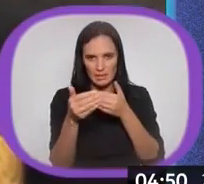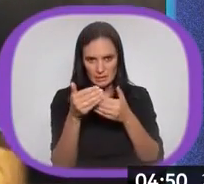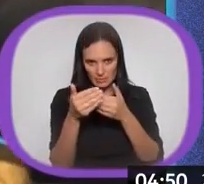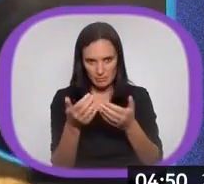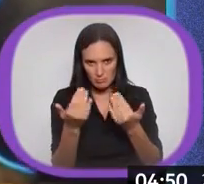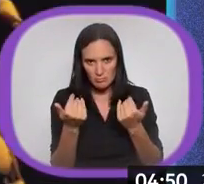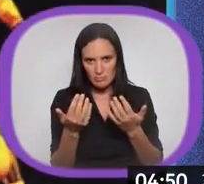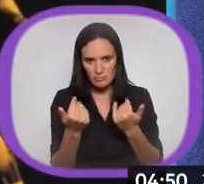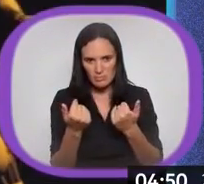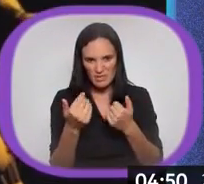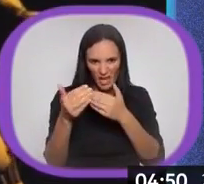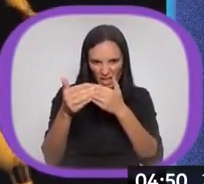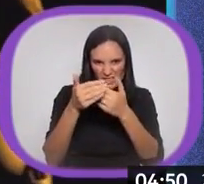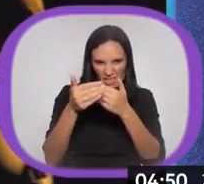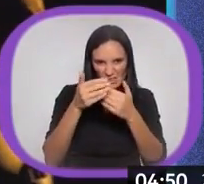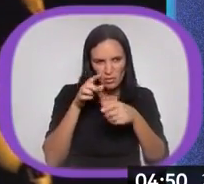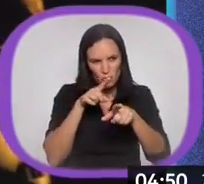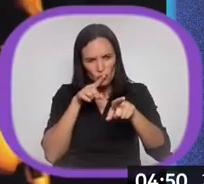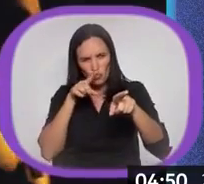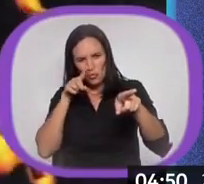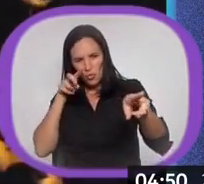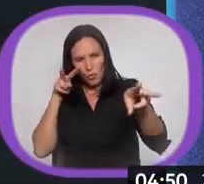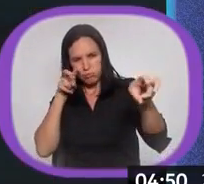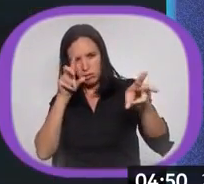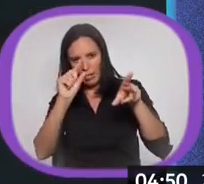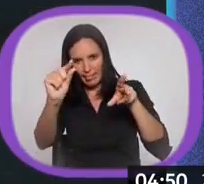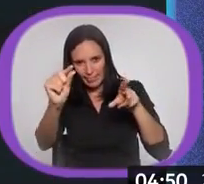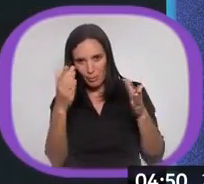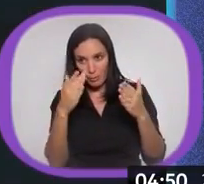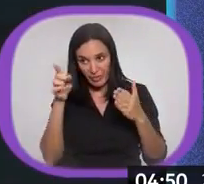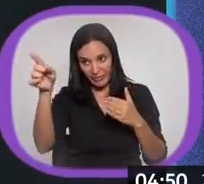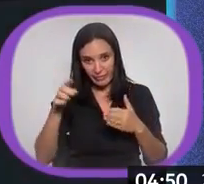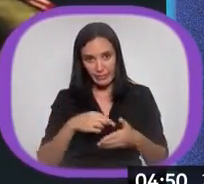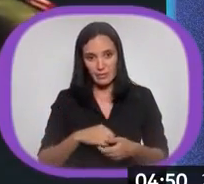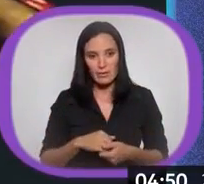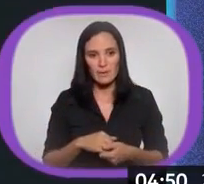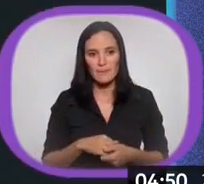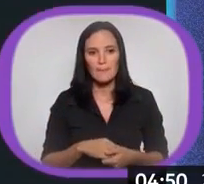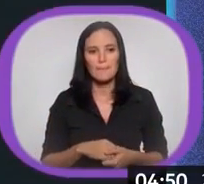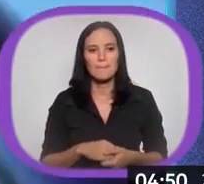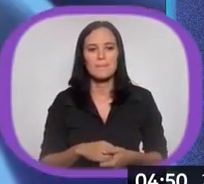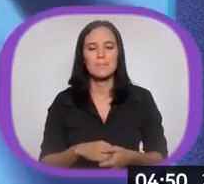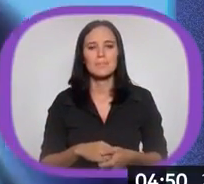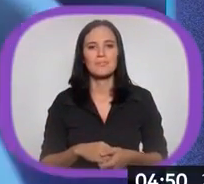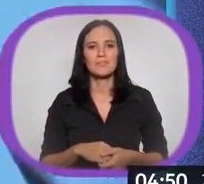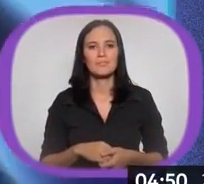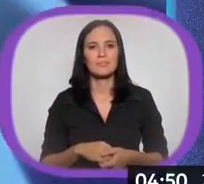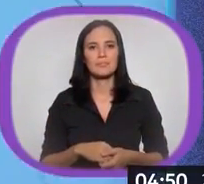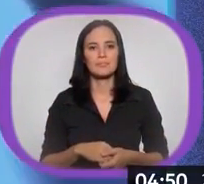Traten de acercarse. Tankor solo puede apuntar a gran distancia. ¿Estás seguro de eso?